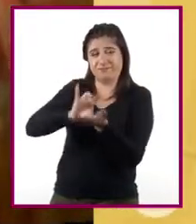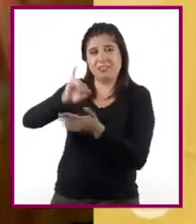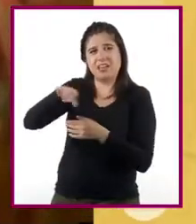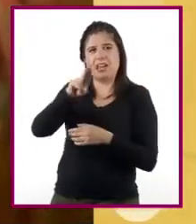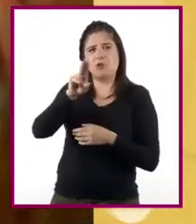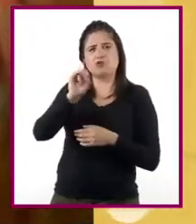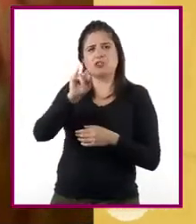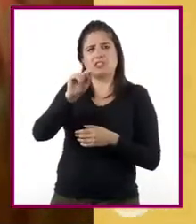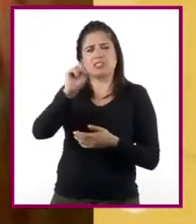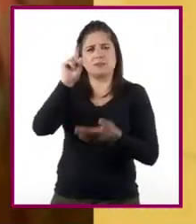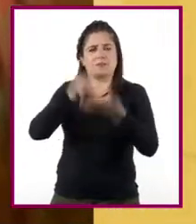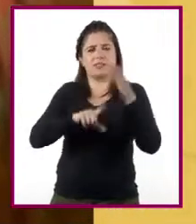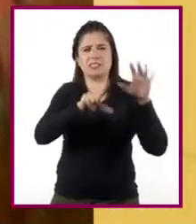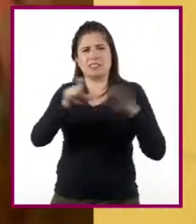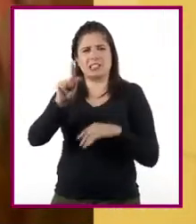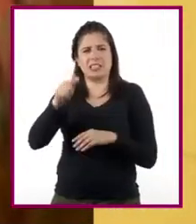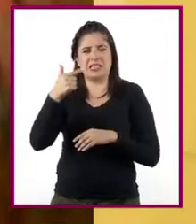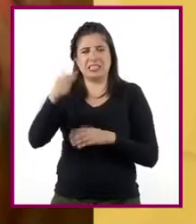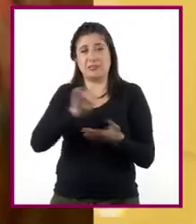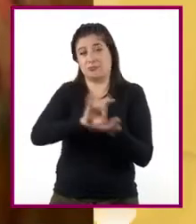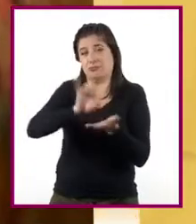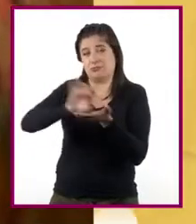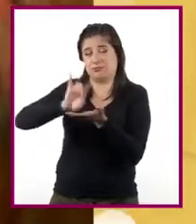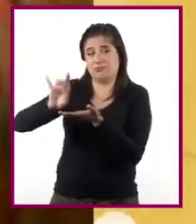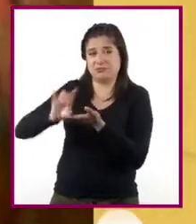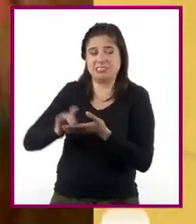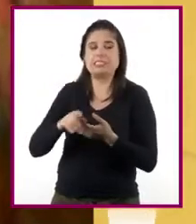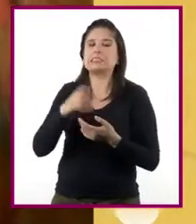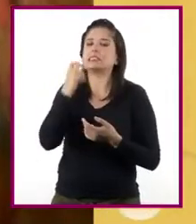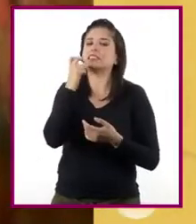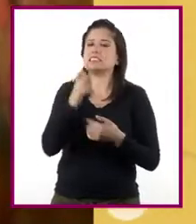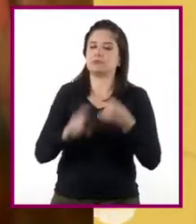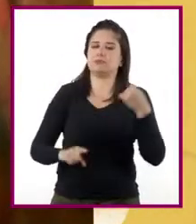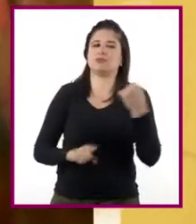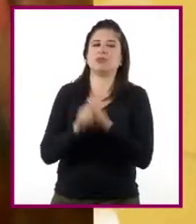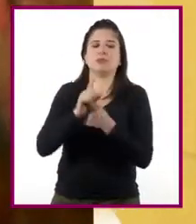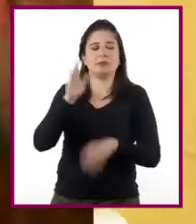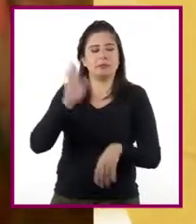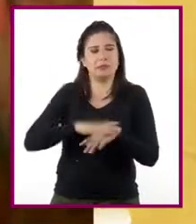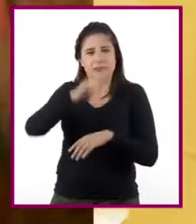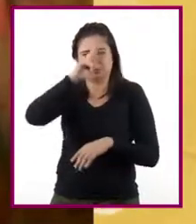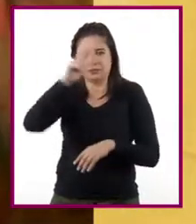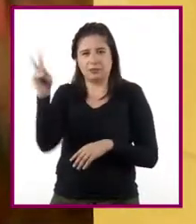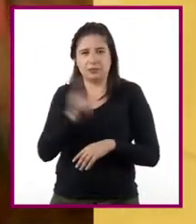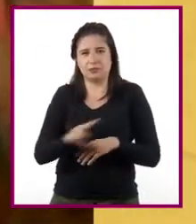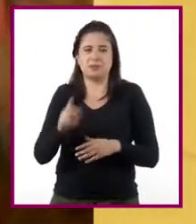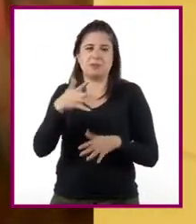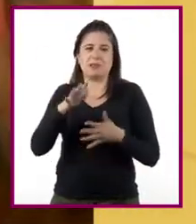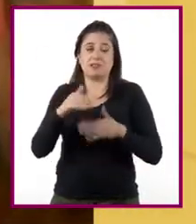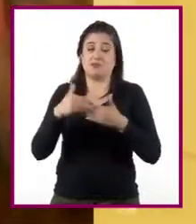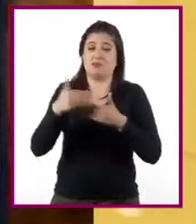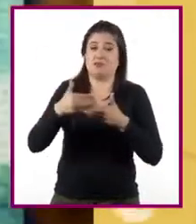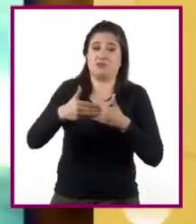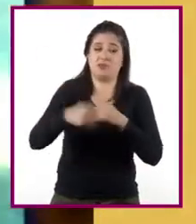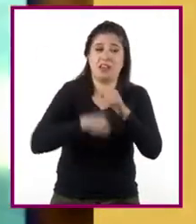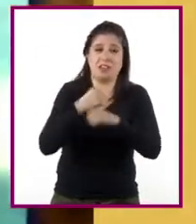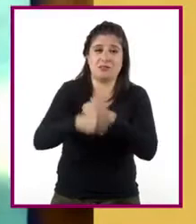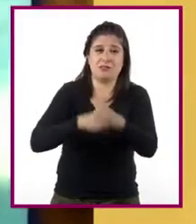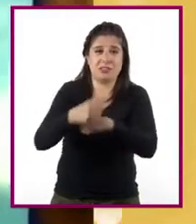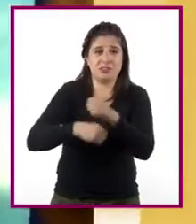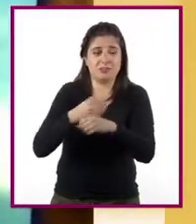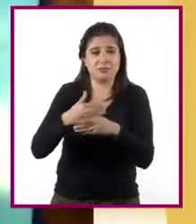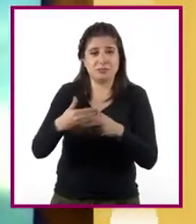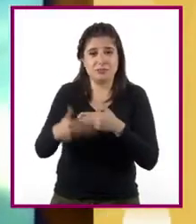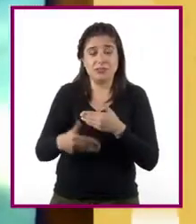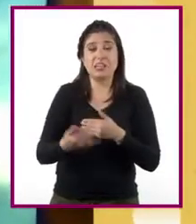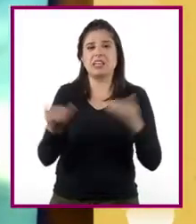en 1767, creó tensiones latentes que permanecieron desde esa época en los años siguientes.